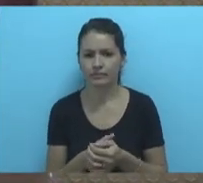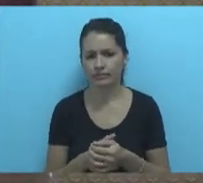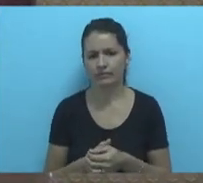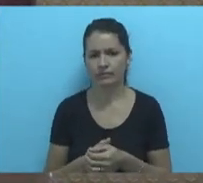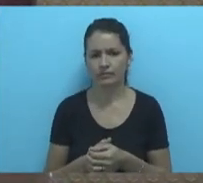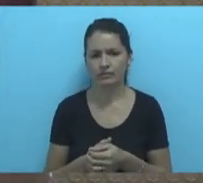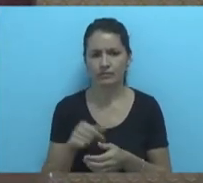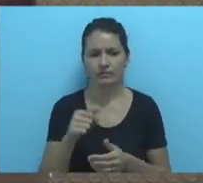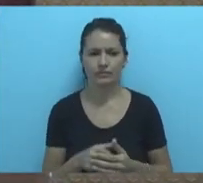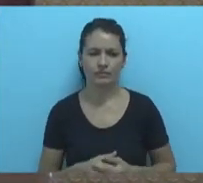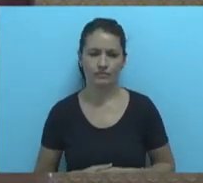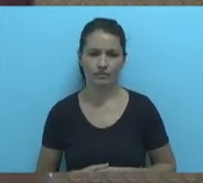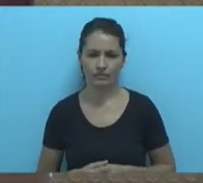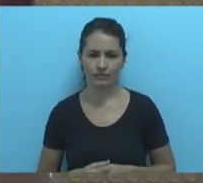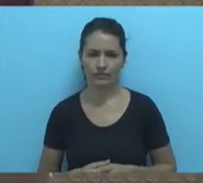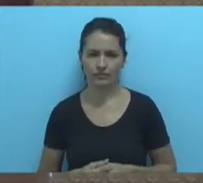sedición.